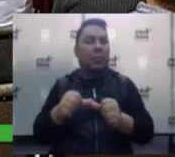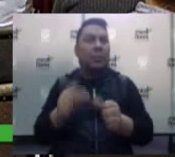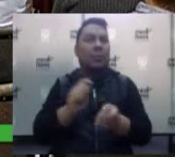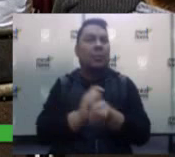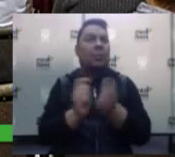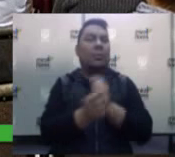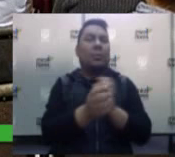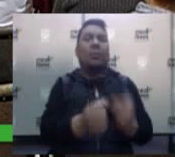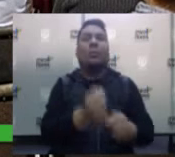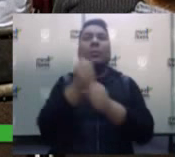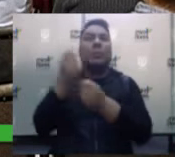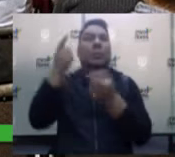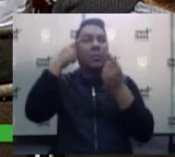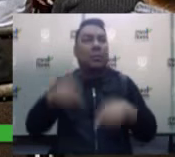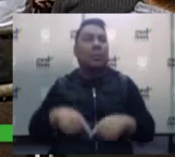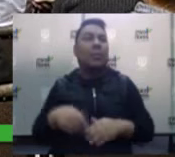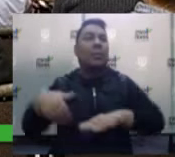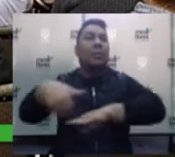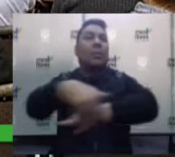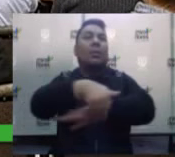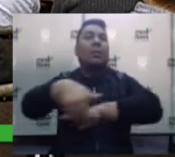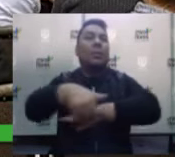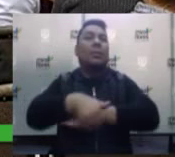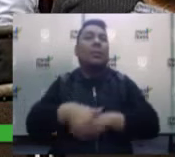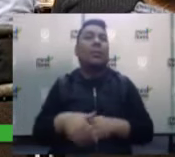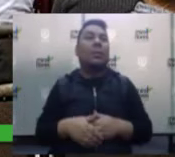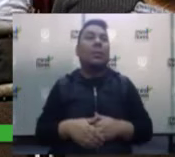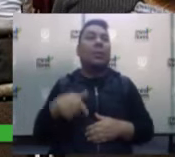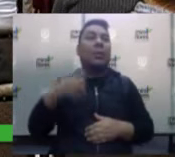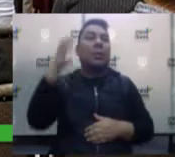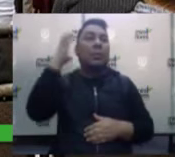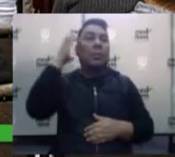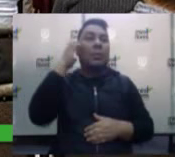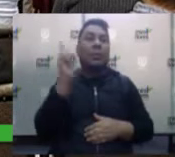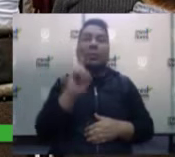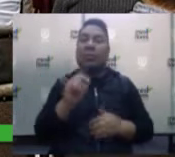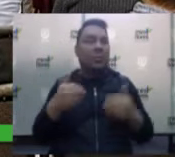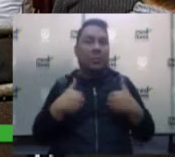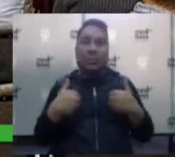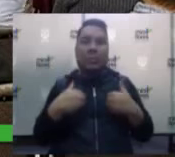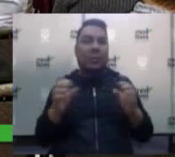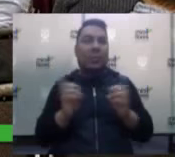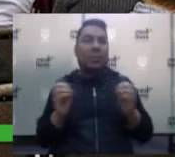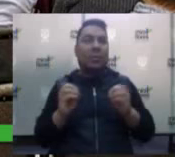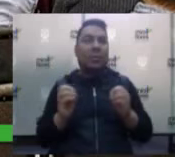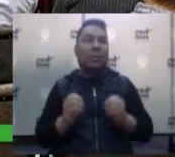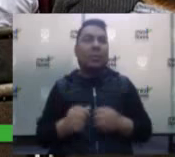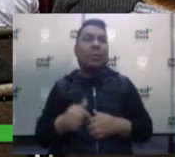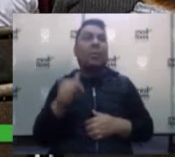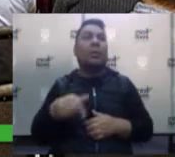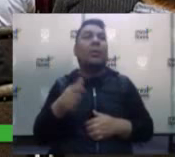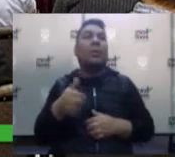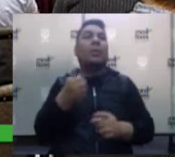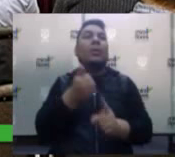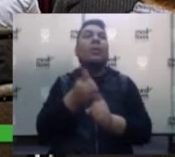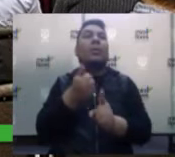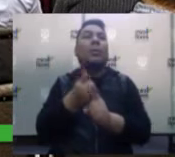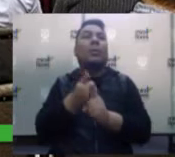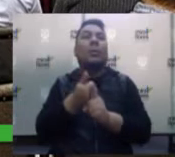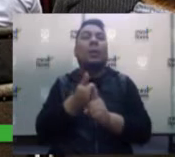los sitios que se han acordado? En la avenida Arequipa, en vía pública, en Miraflores no tenemos paneles instalados. Si están instalados en bienes de propiedad